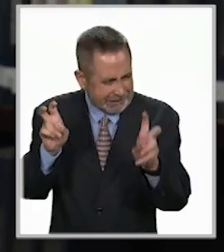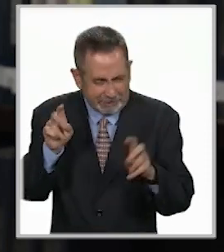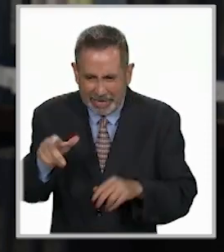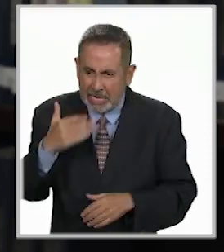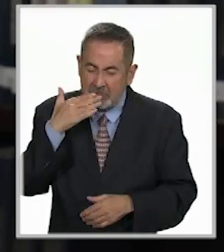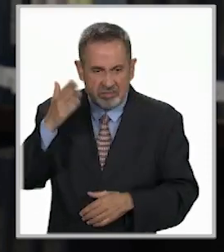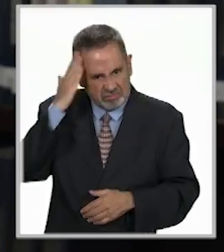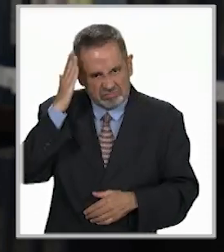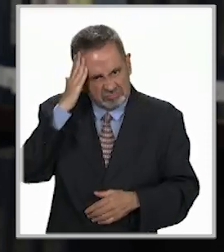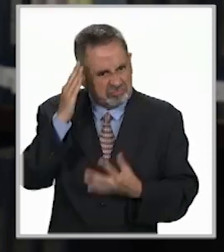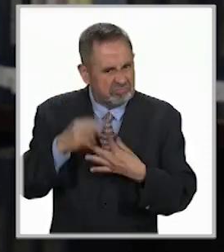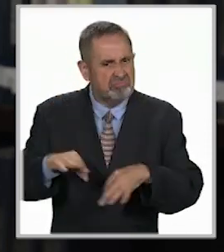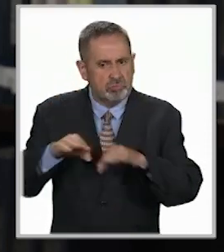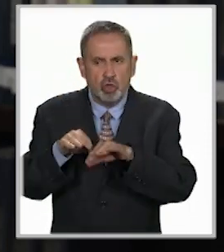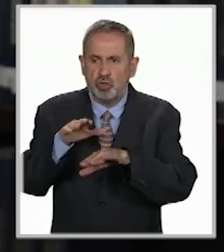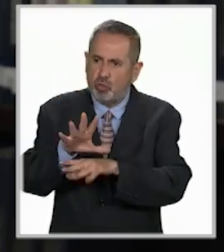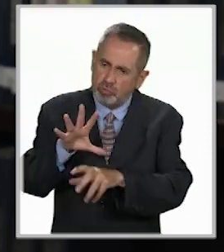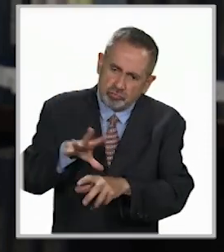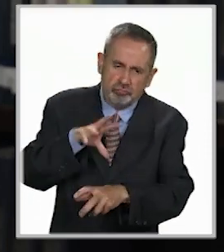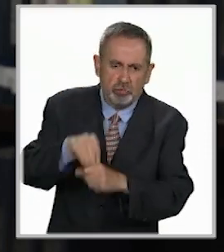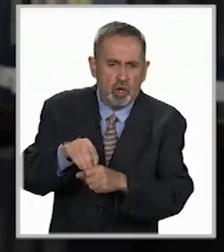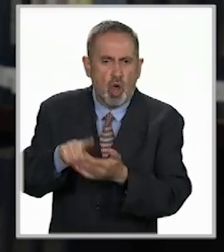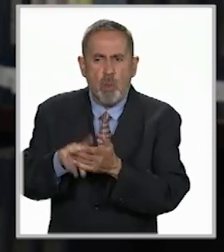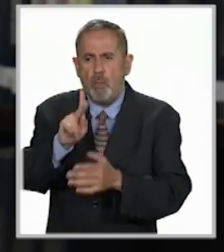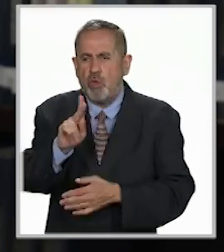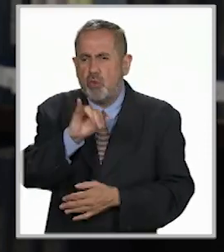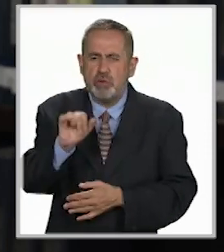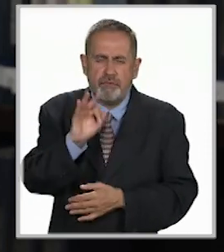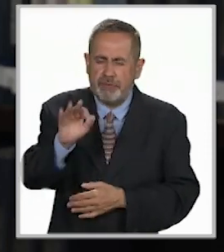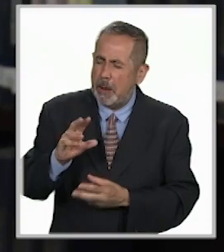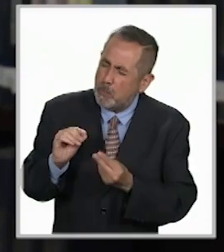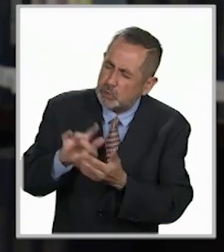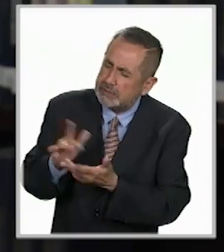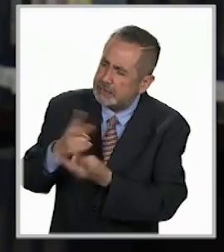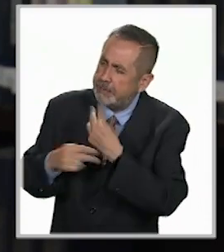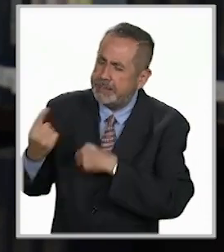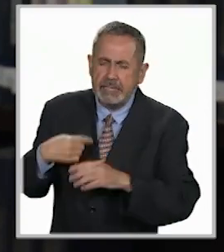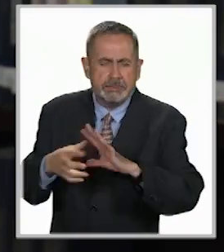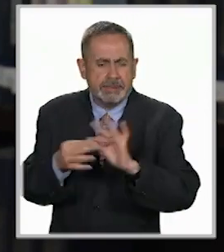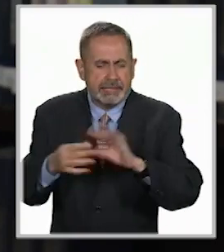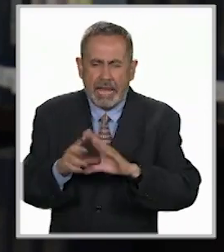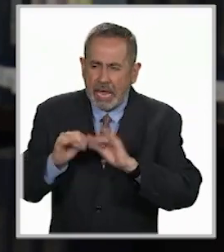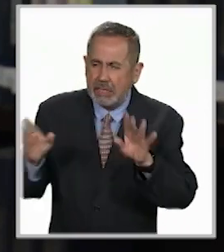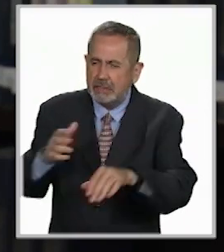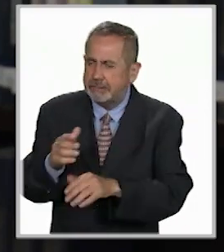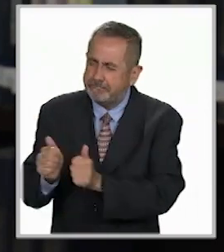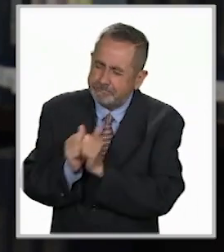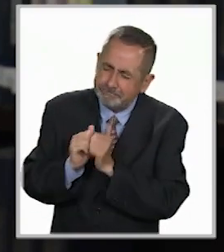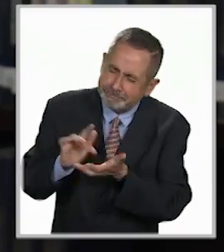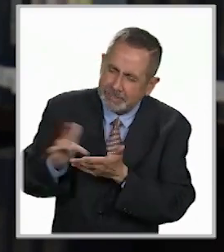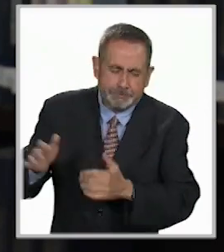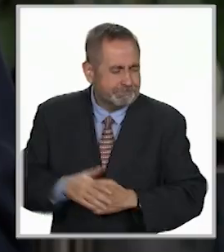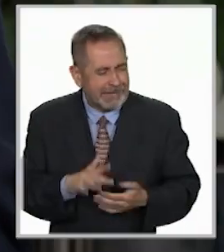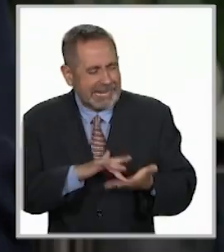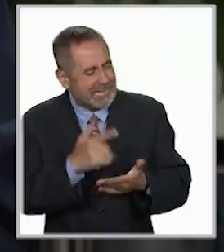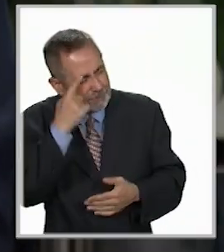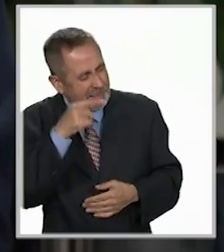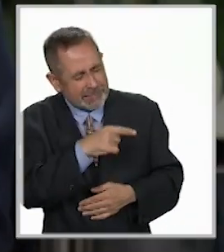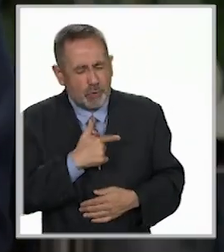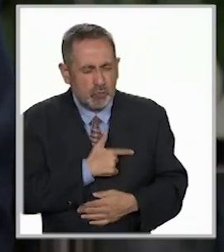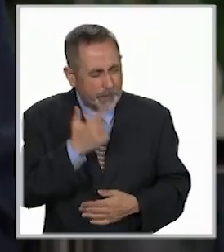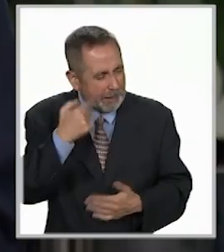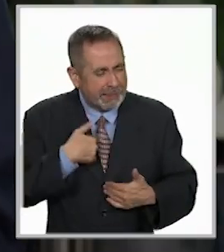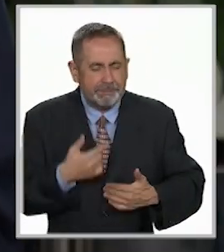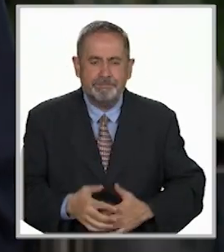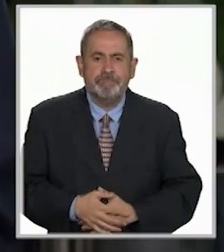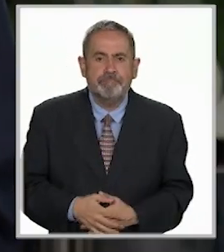de los temas torales en la consolidación del Poder Judicial Federal. Gracias por estar con nosotros, gracias por acompañarnos. Ay, gracias a ti,